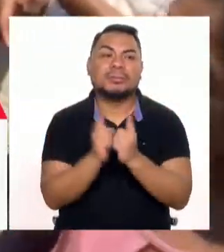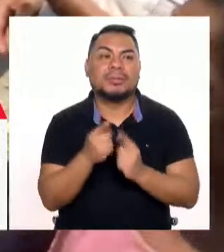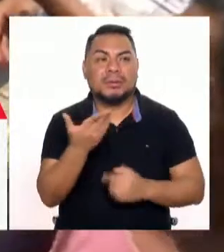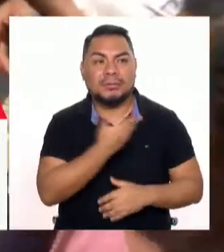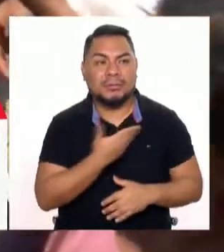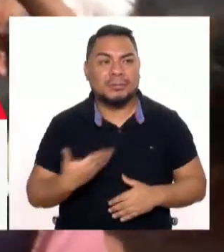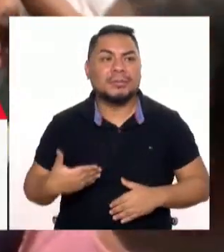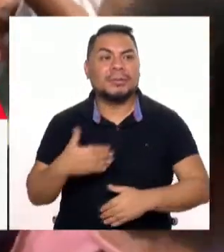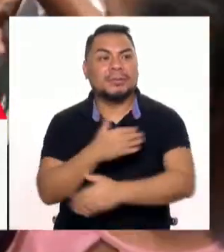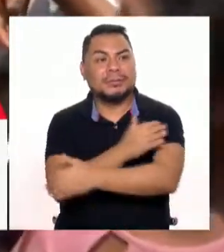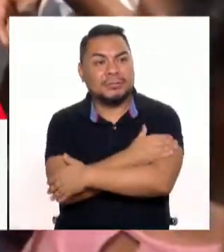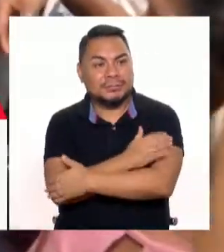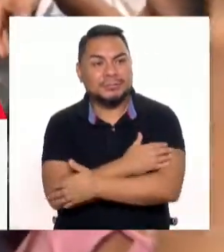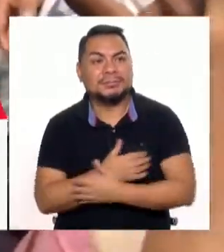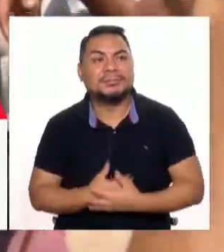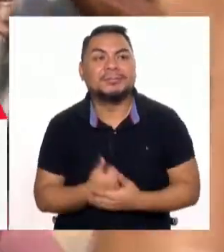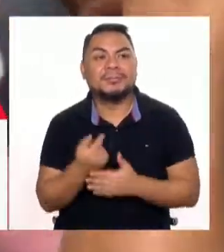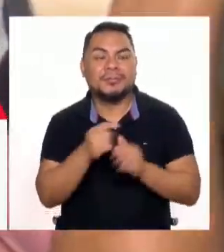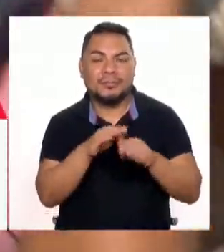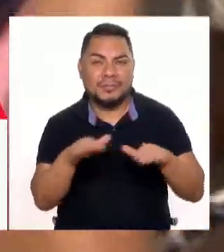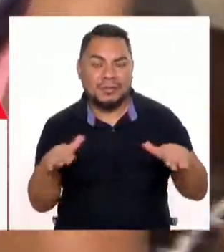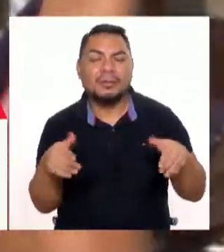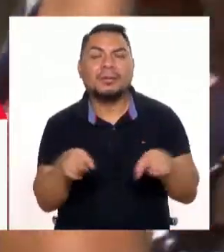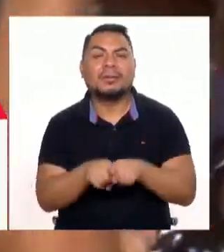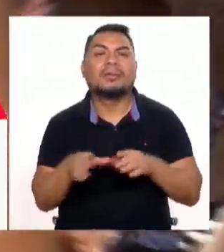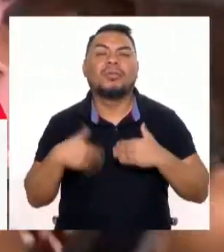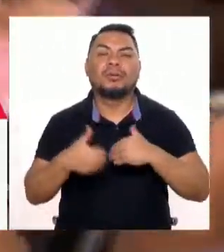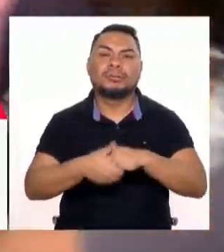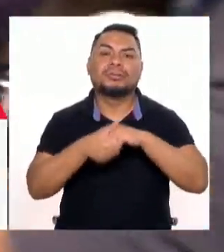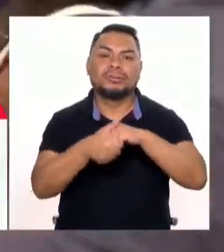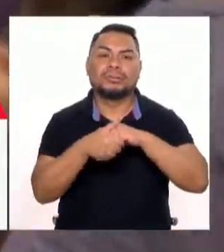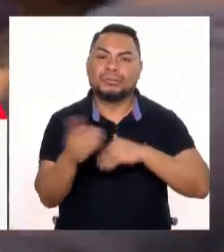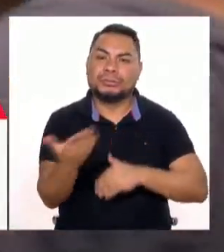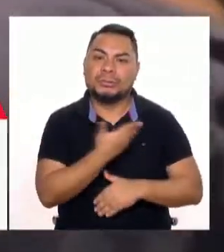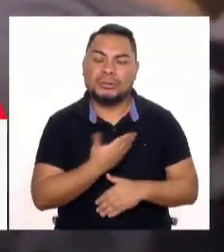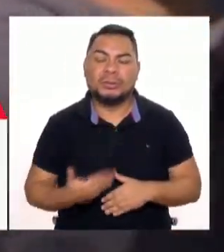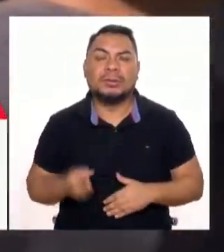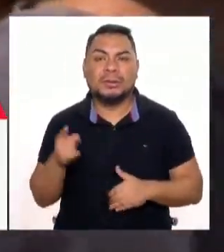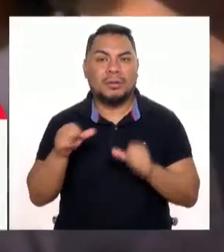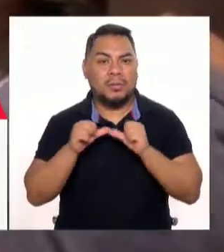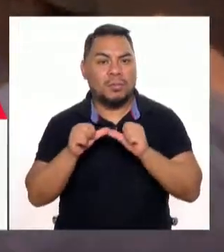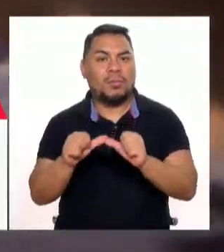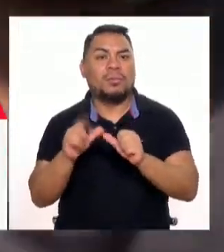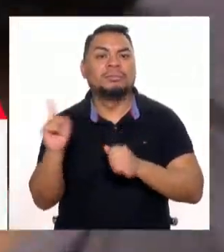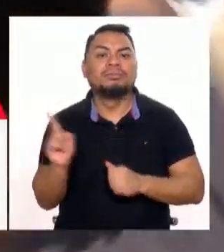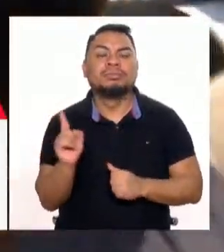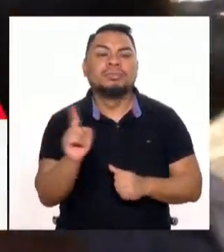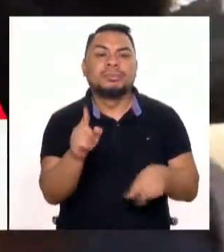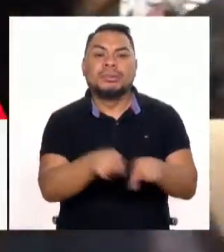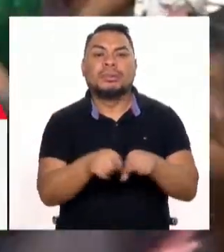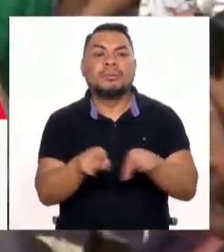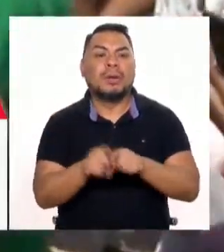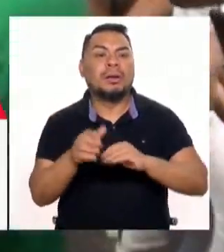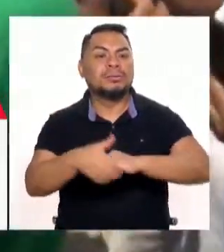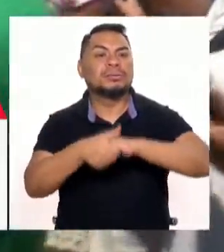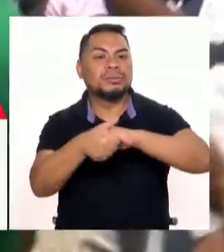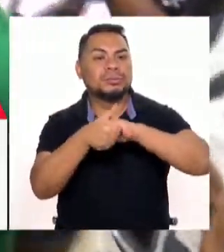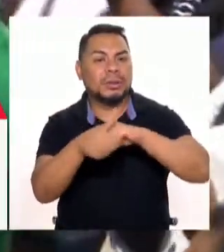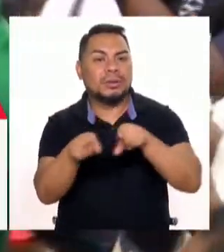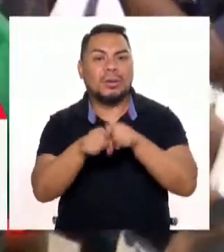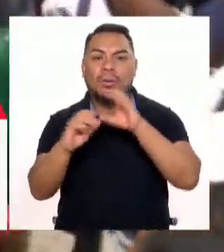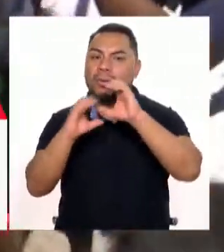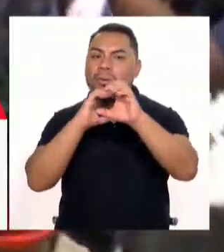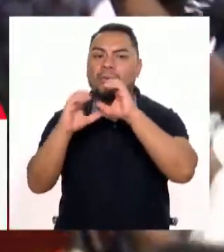a la jefa de estado como los niños para poder saludarla ella continúa este recorrido también saludando y